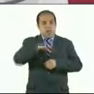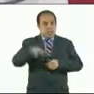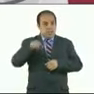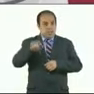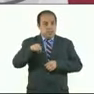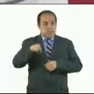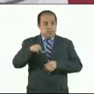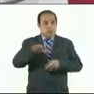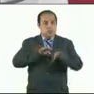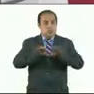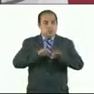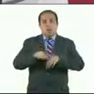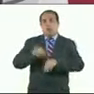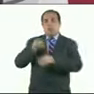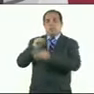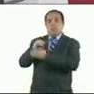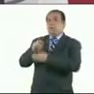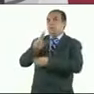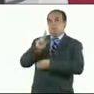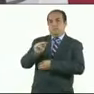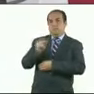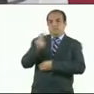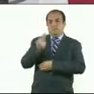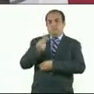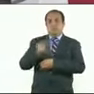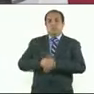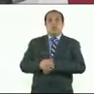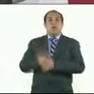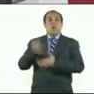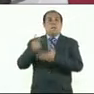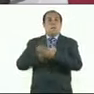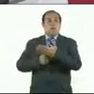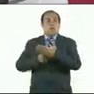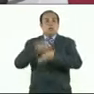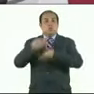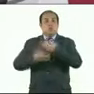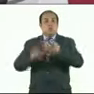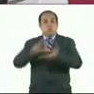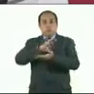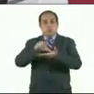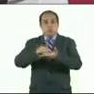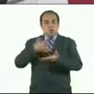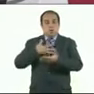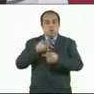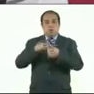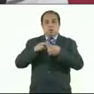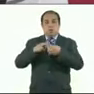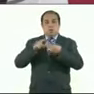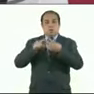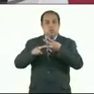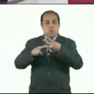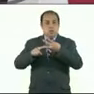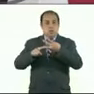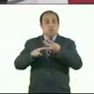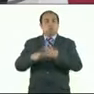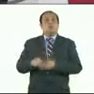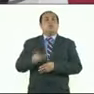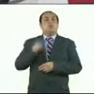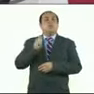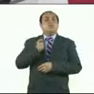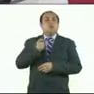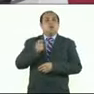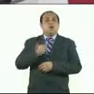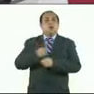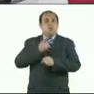estamos trabajando e implementar todas las fases, entre ellas la tercera, que es la oportunidad de que ellos